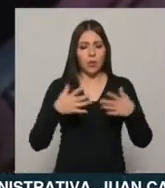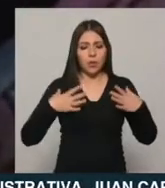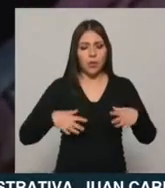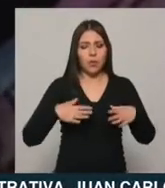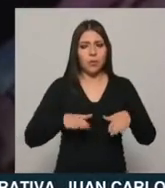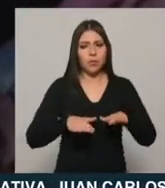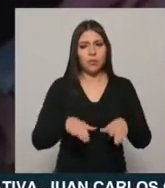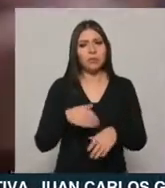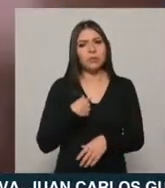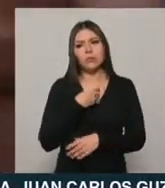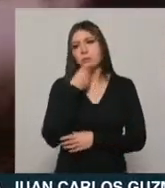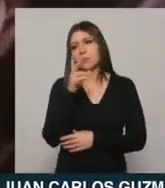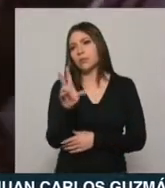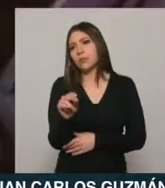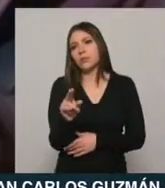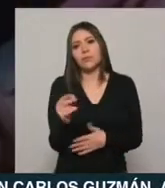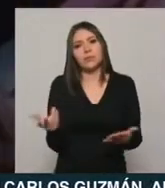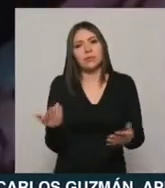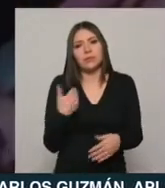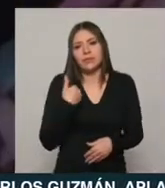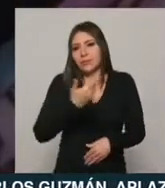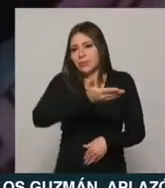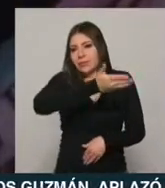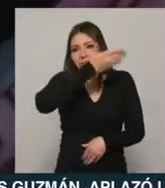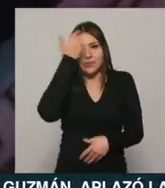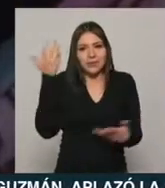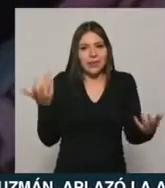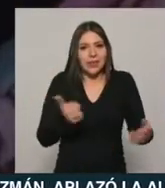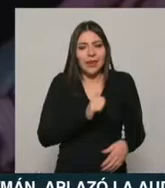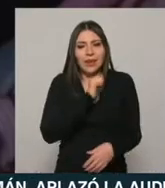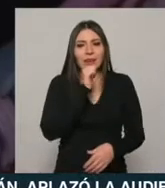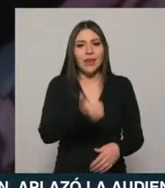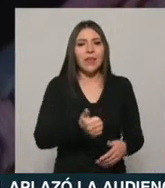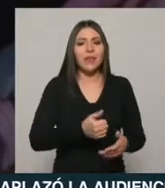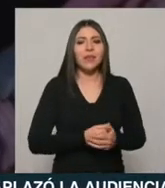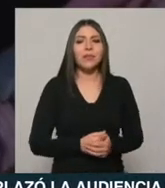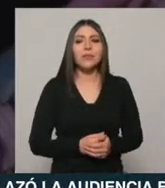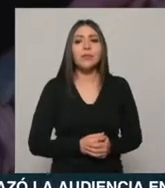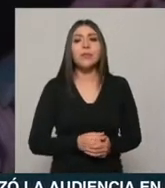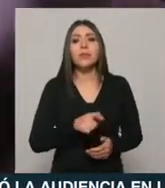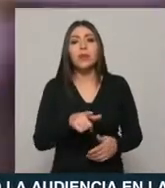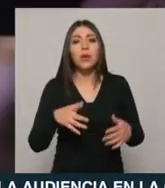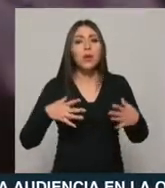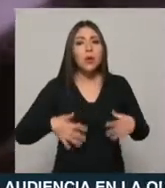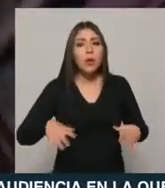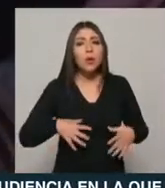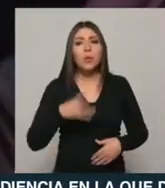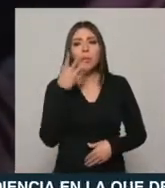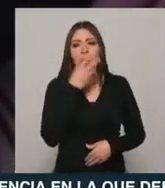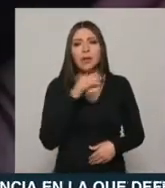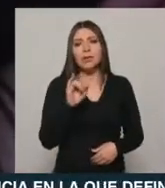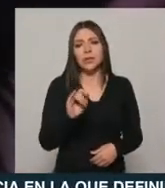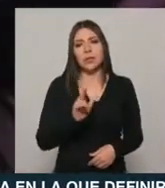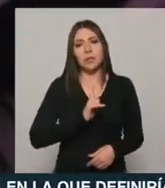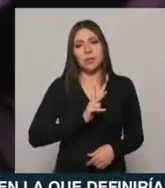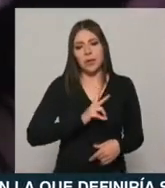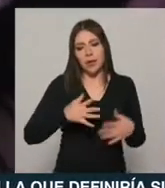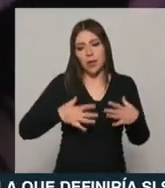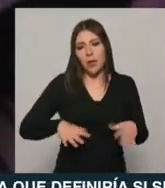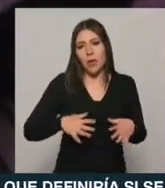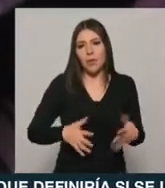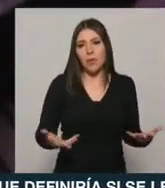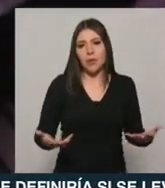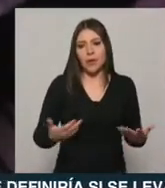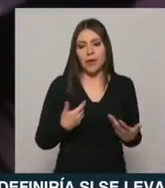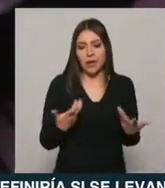plano les dije, no, le digo, yo no sé hacer nada. No, pero que su ropa es muy bonita. Pues sí, es mi ropa y como me